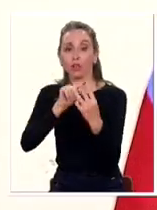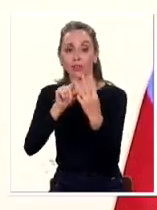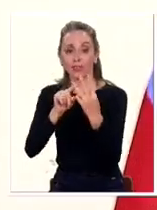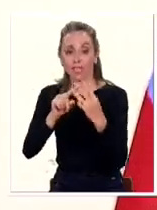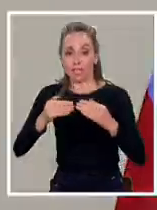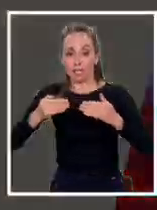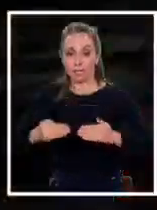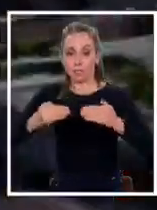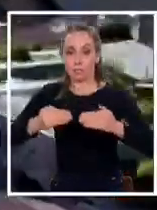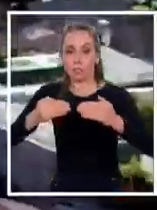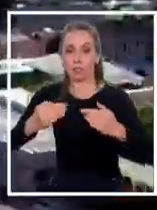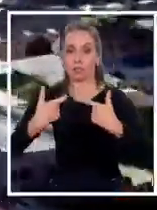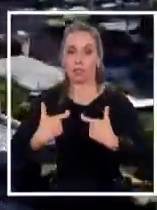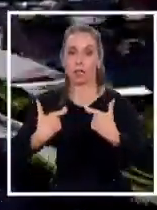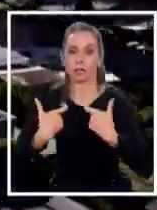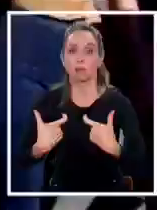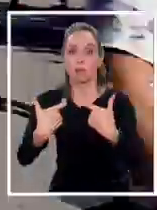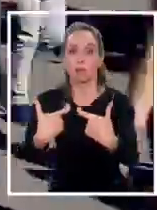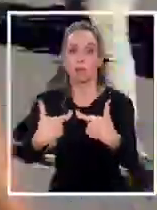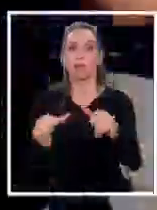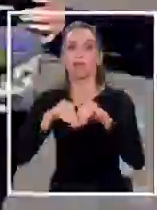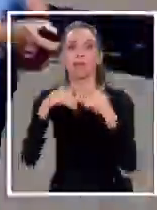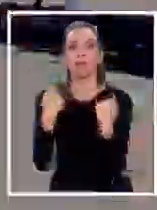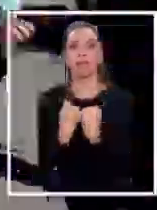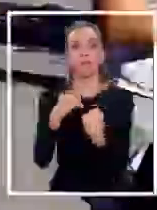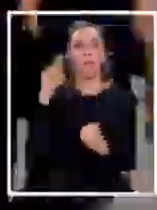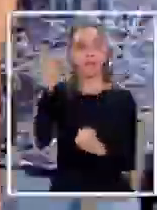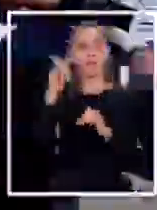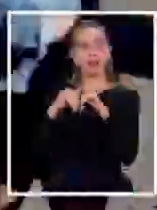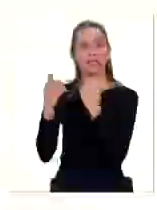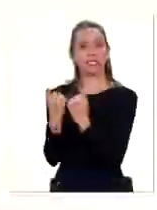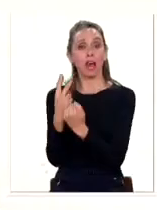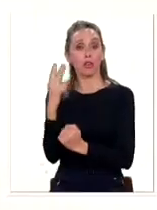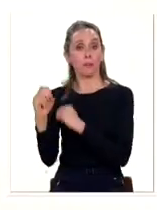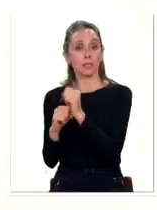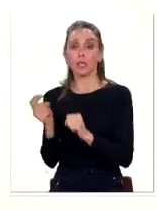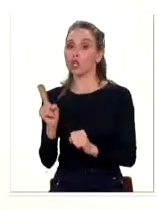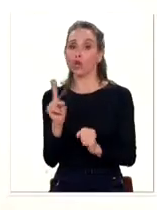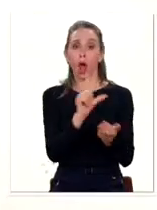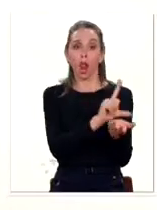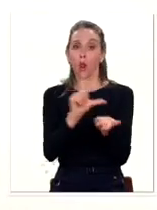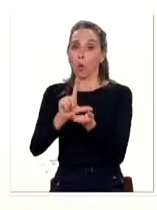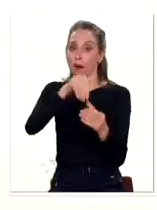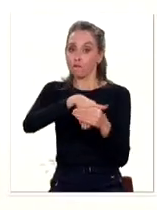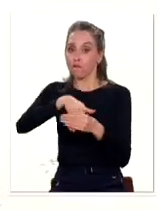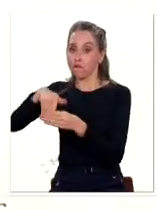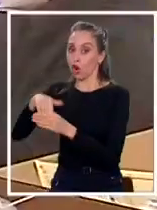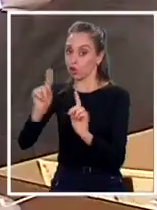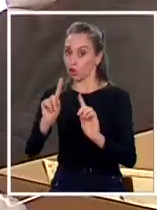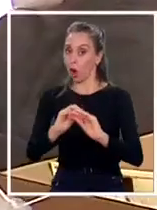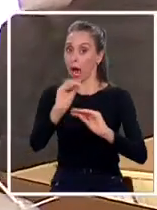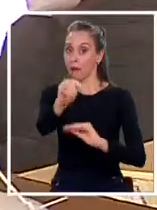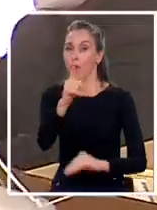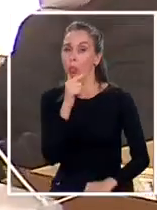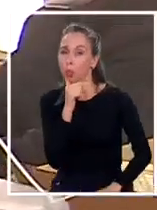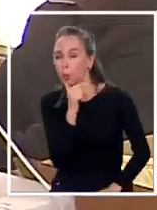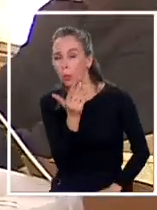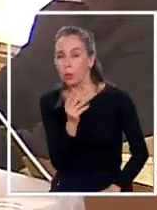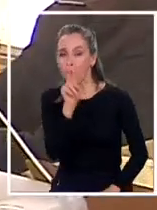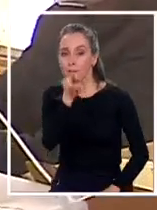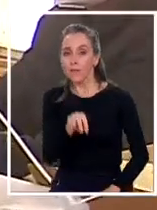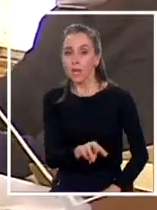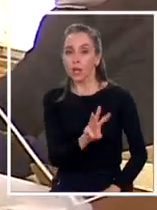anillos perimetrales. No olvide que el Estadio Nacional y el Bicentenario no funcionarán como locales de votación. Si tiene dudas, revise